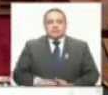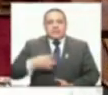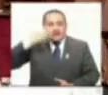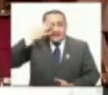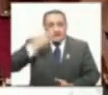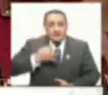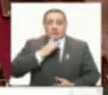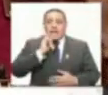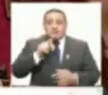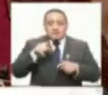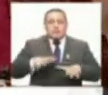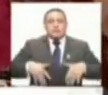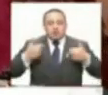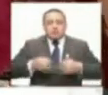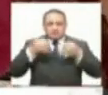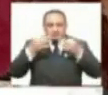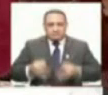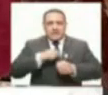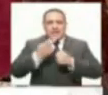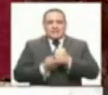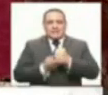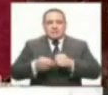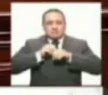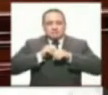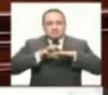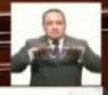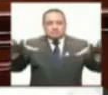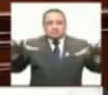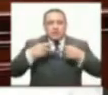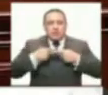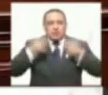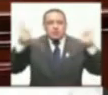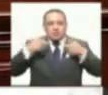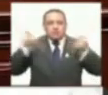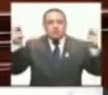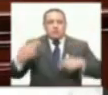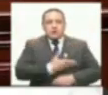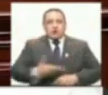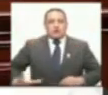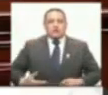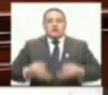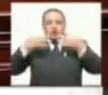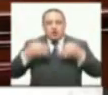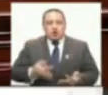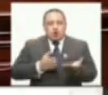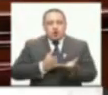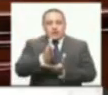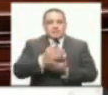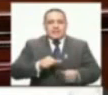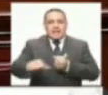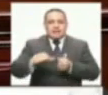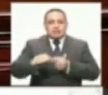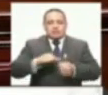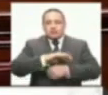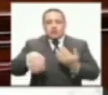Creemos que así podremos garantizar una mejor cobertura de la publicidad estatal y una correcta descentralización del gasto